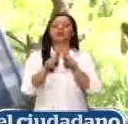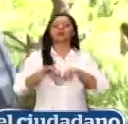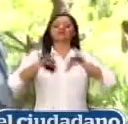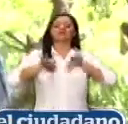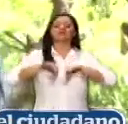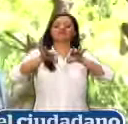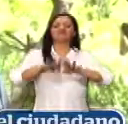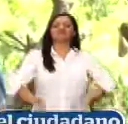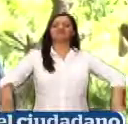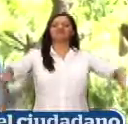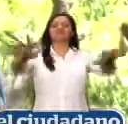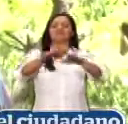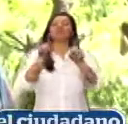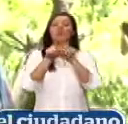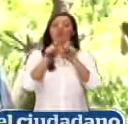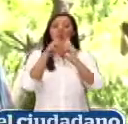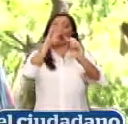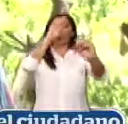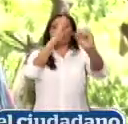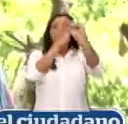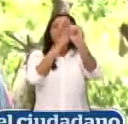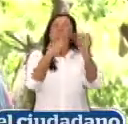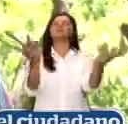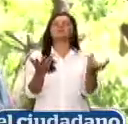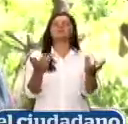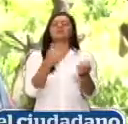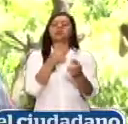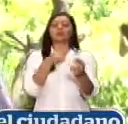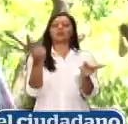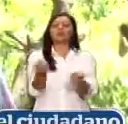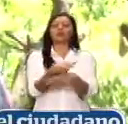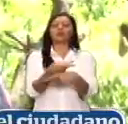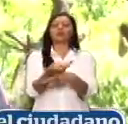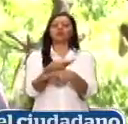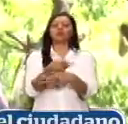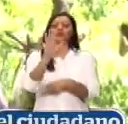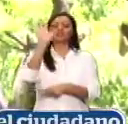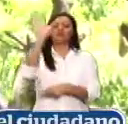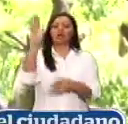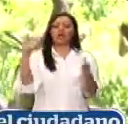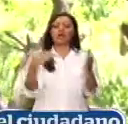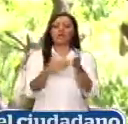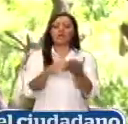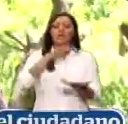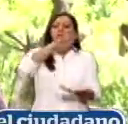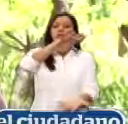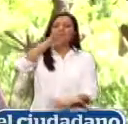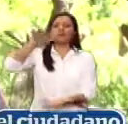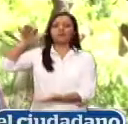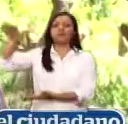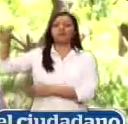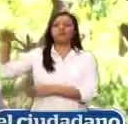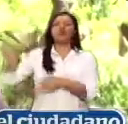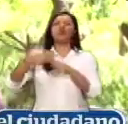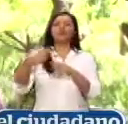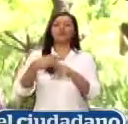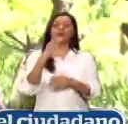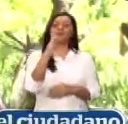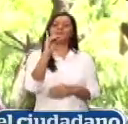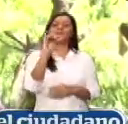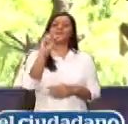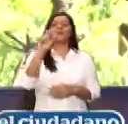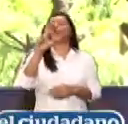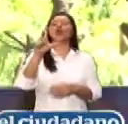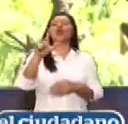tenemos como meta tener la producción de 5 mil litros de miel que van a ser utilizados para los